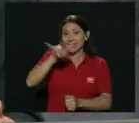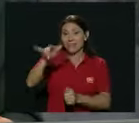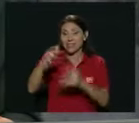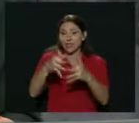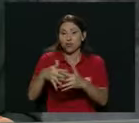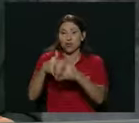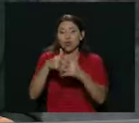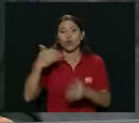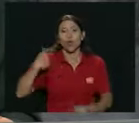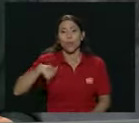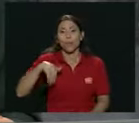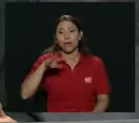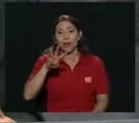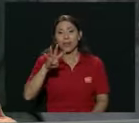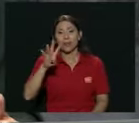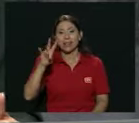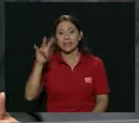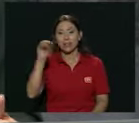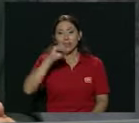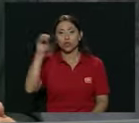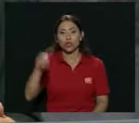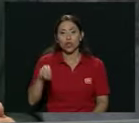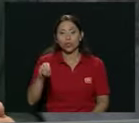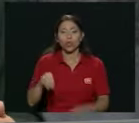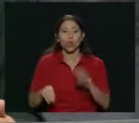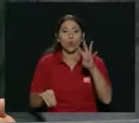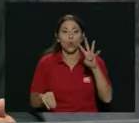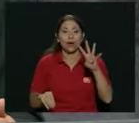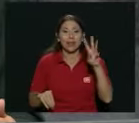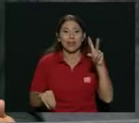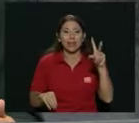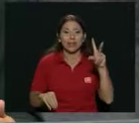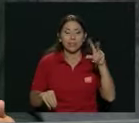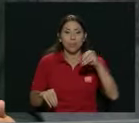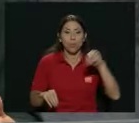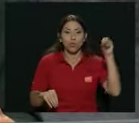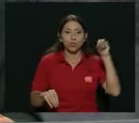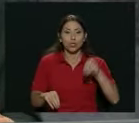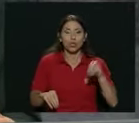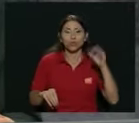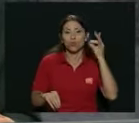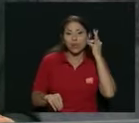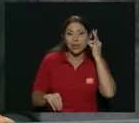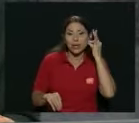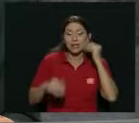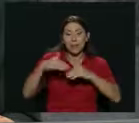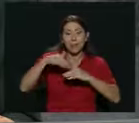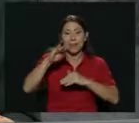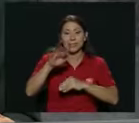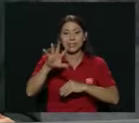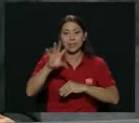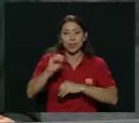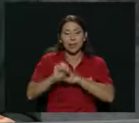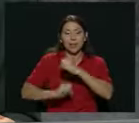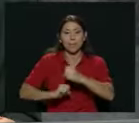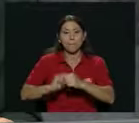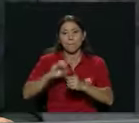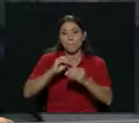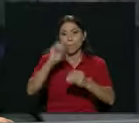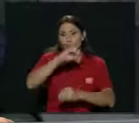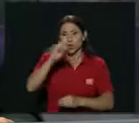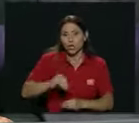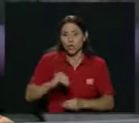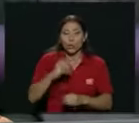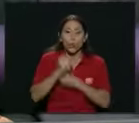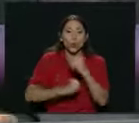hombres, el 47%, el 43% son mujeres. La mayoría, más del 50%, tiene edades de 40 años